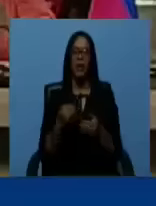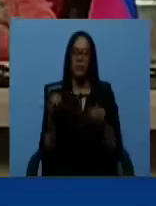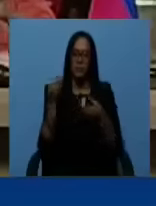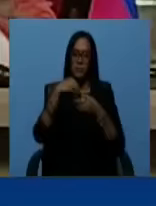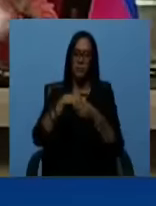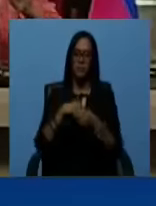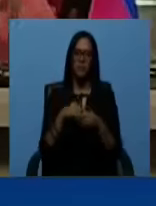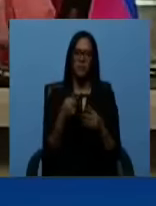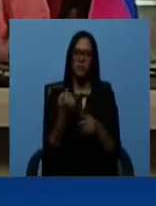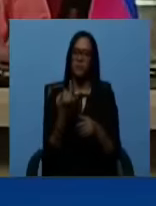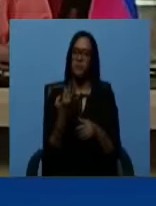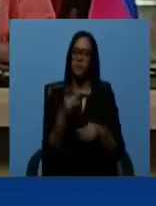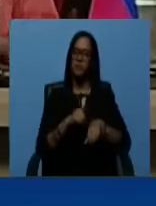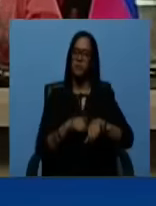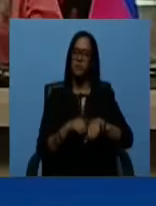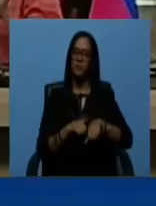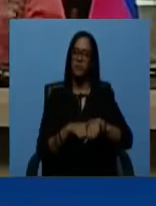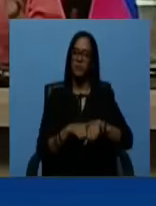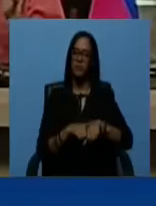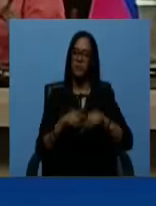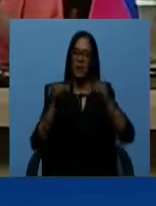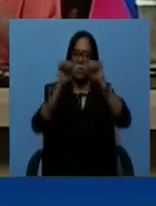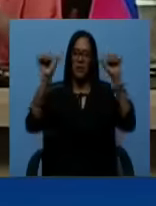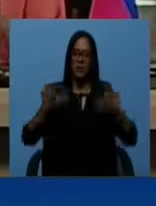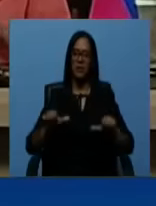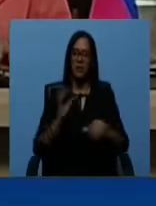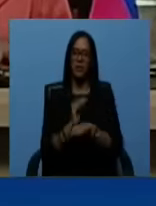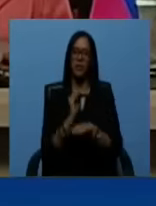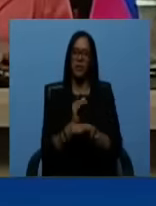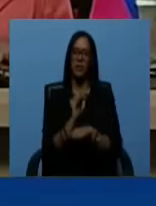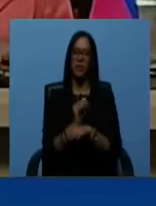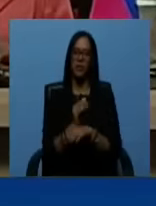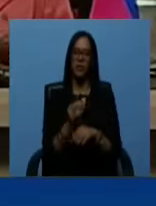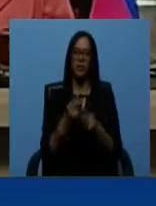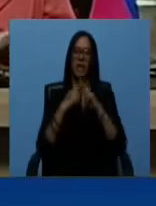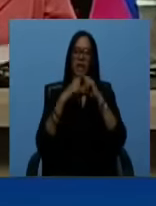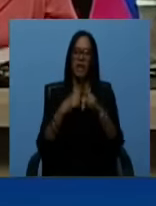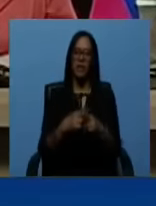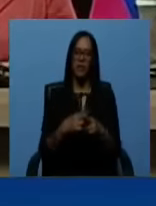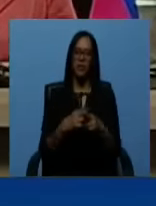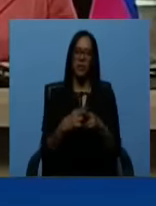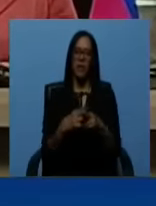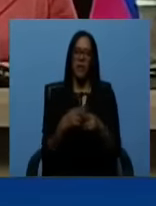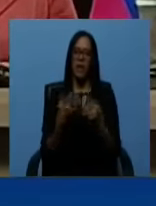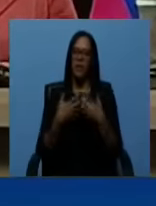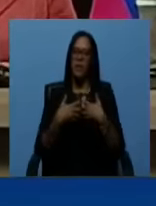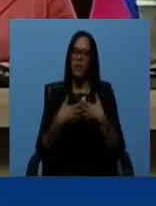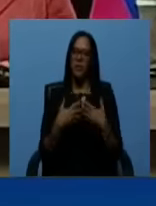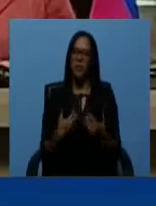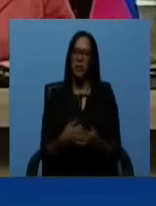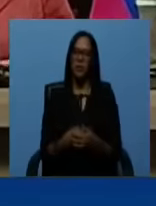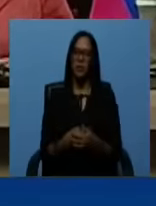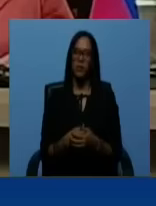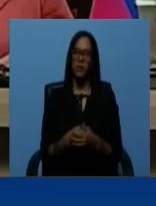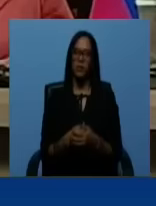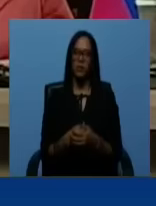sistema de protección del riesgo crediticio para el emprendimiento? ¿Qué dice